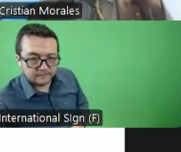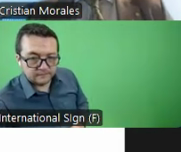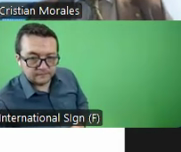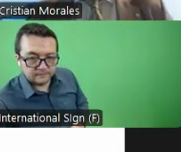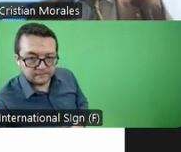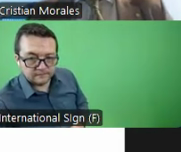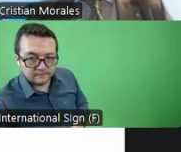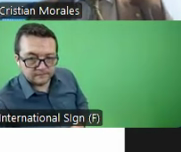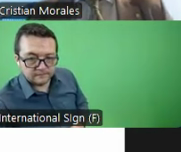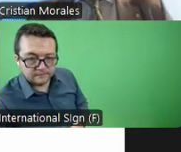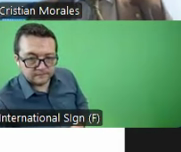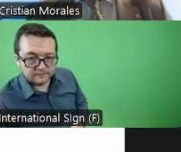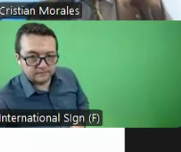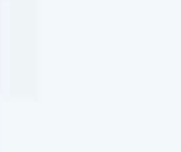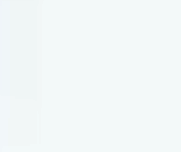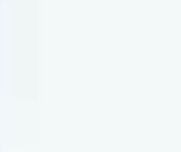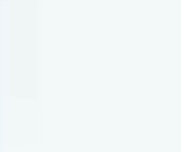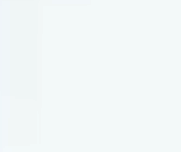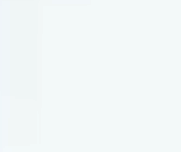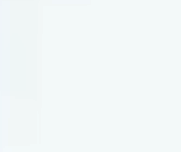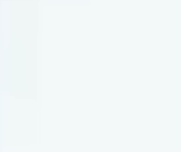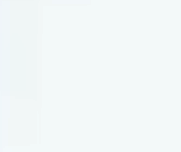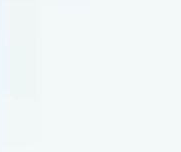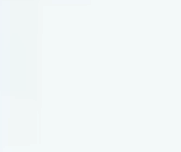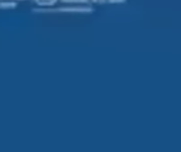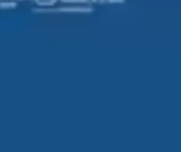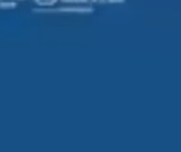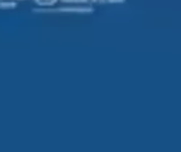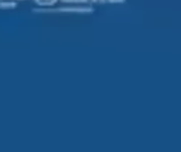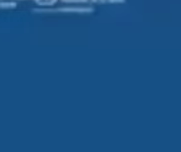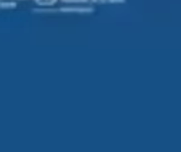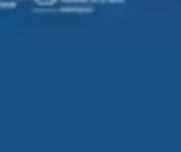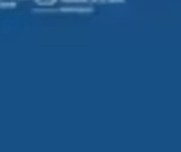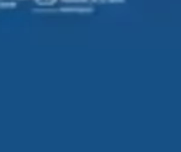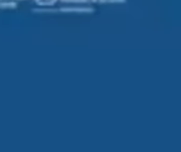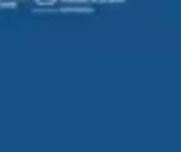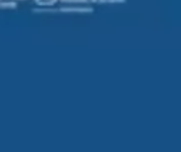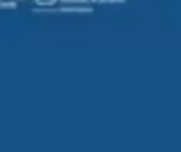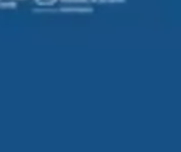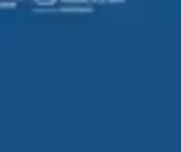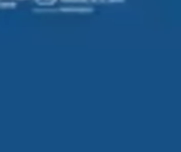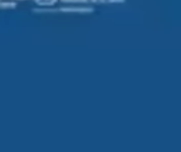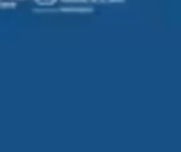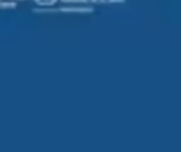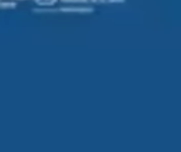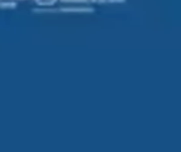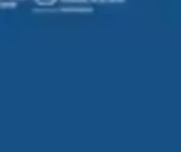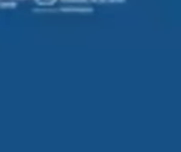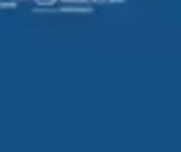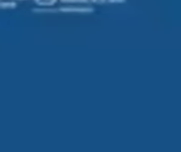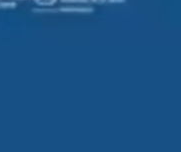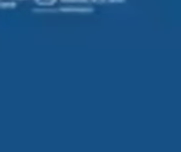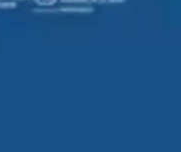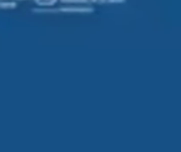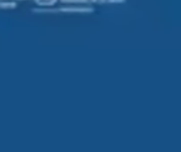No te vamos a descontar del tiempo estos minutos. Tengo problemas para hacerlo. A